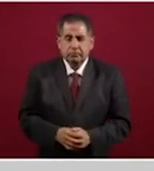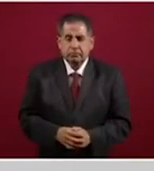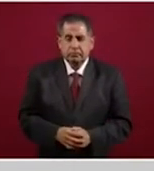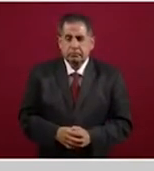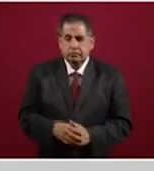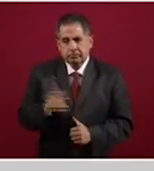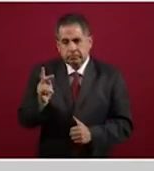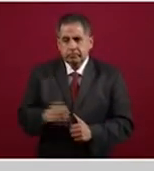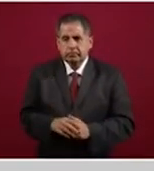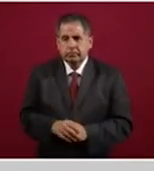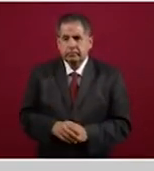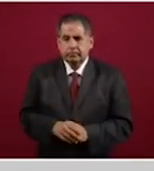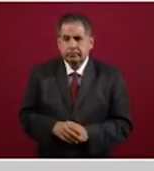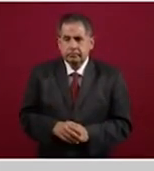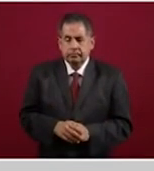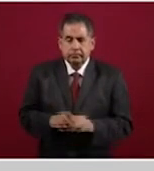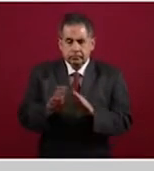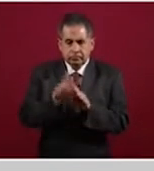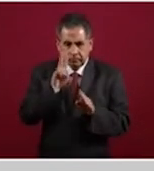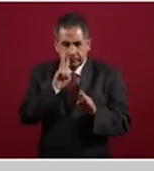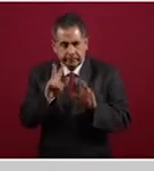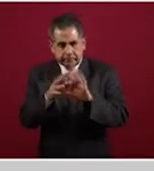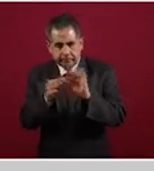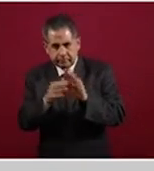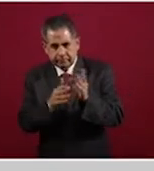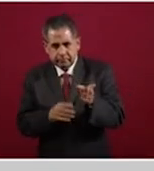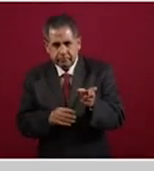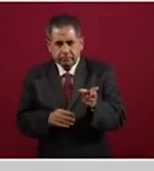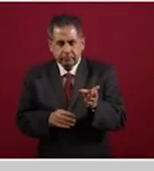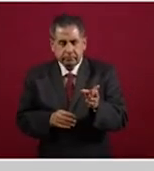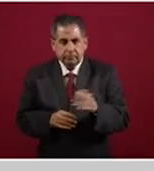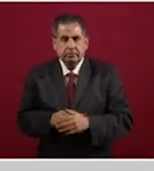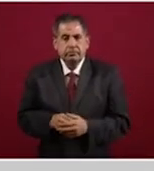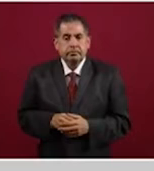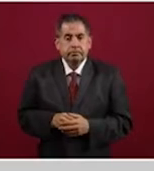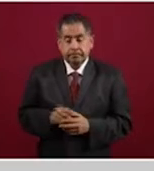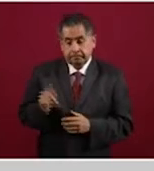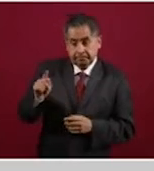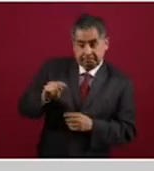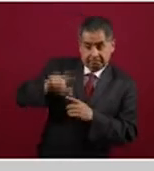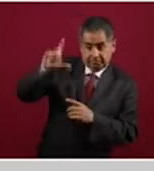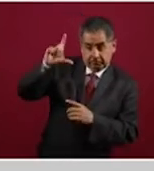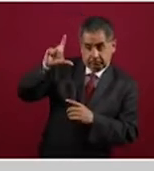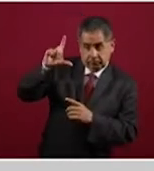Pero miren cómo estábamos allá.